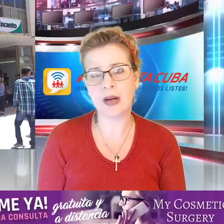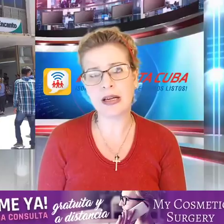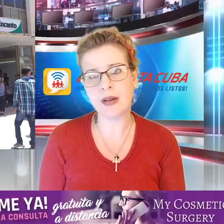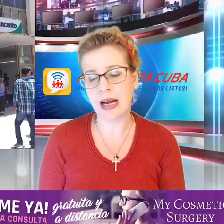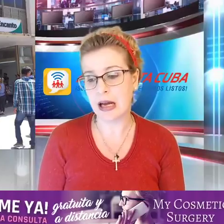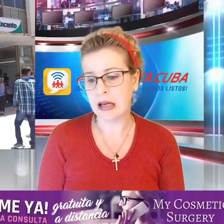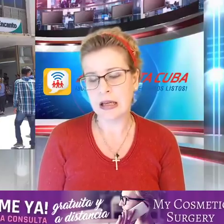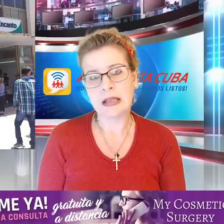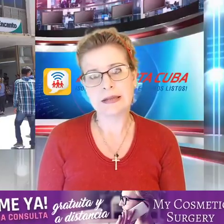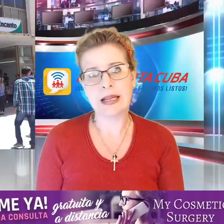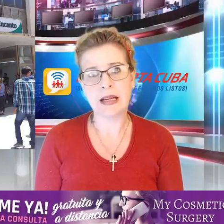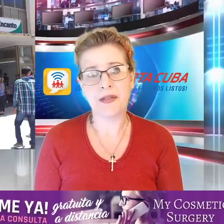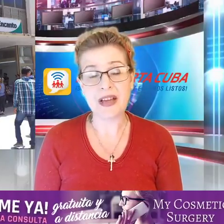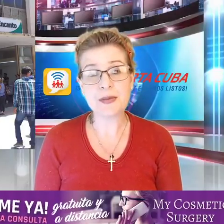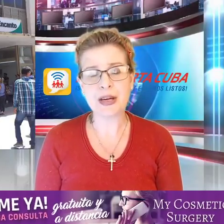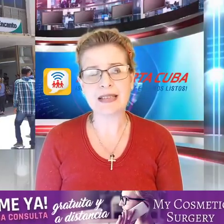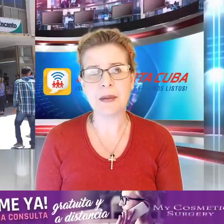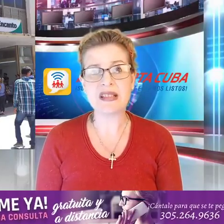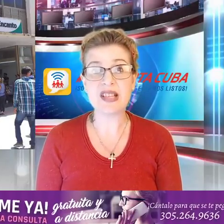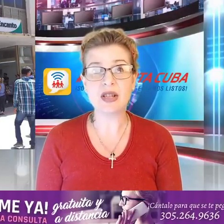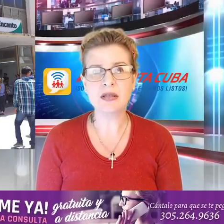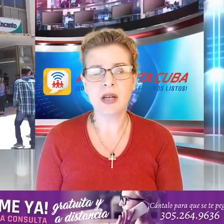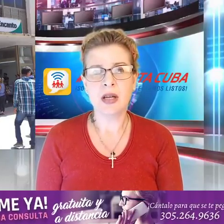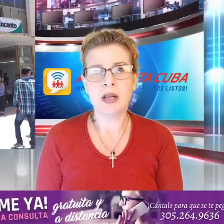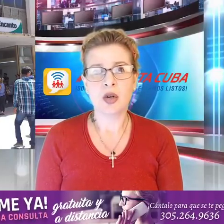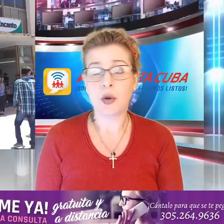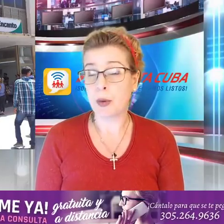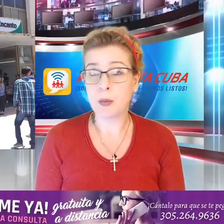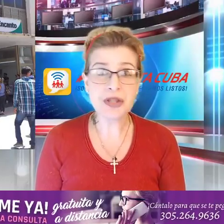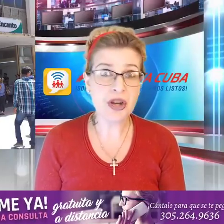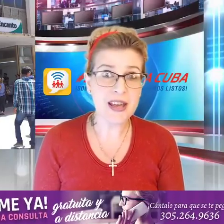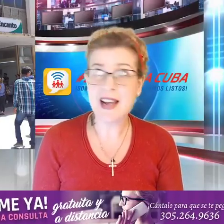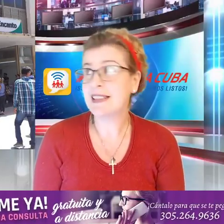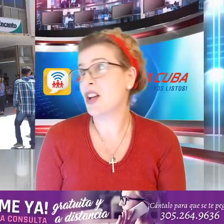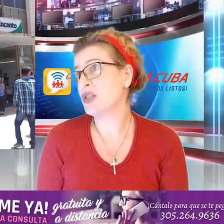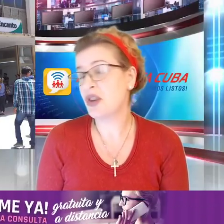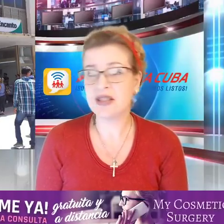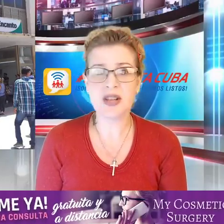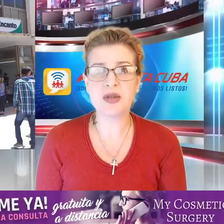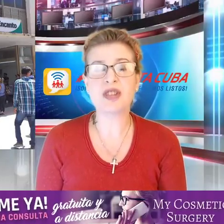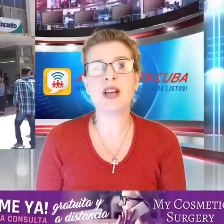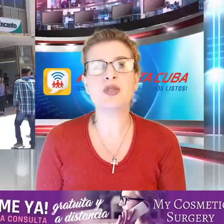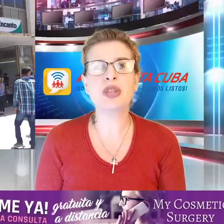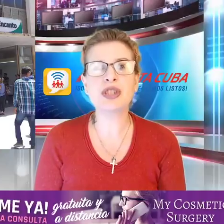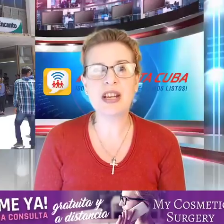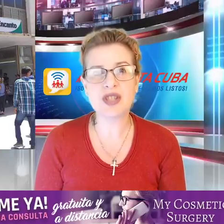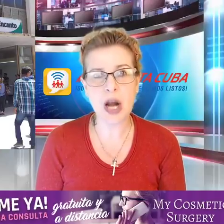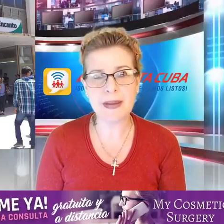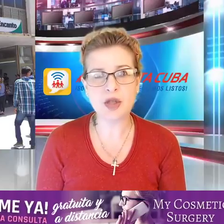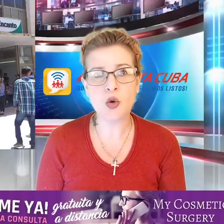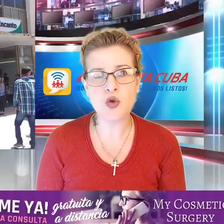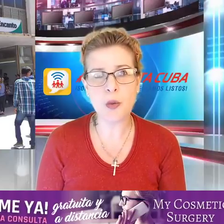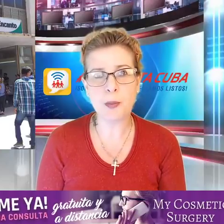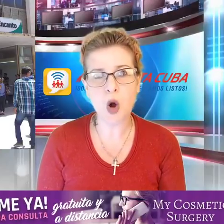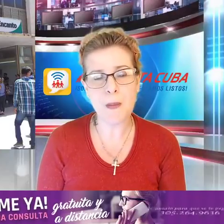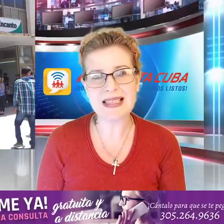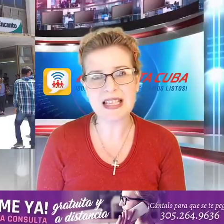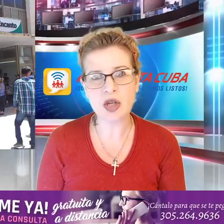poner con el lío de del Facebook y la transmisión, con por mucho que digan que Estados Unidos tiene solamente